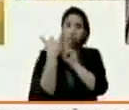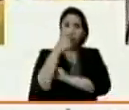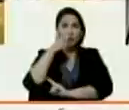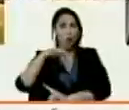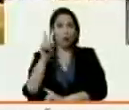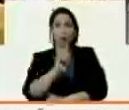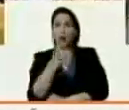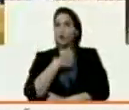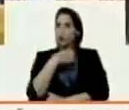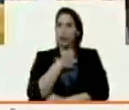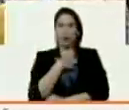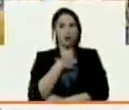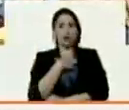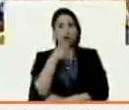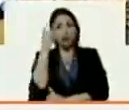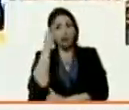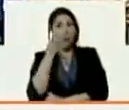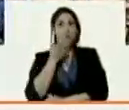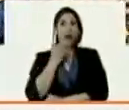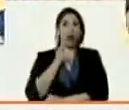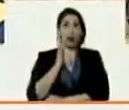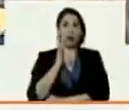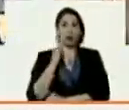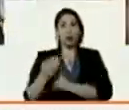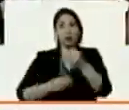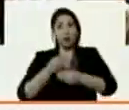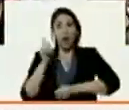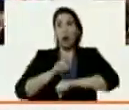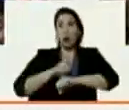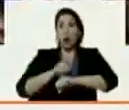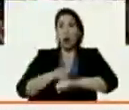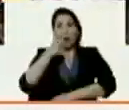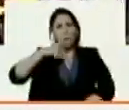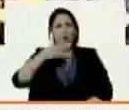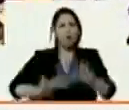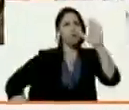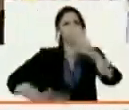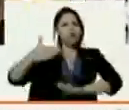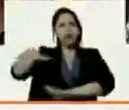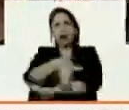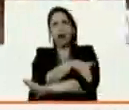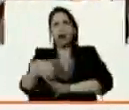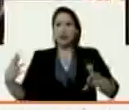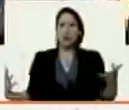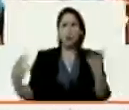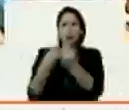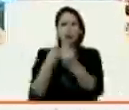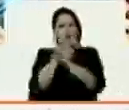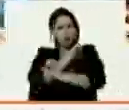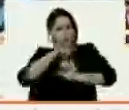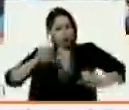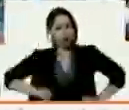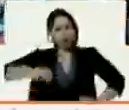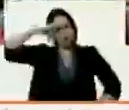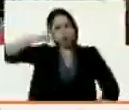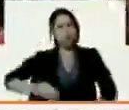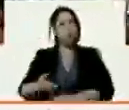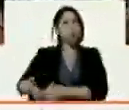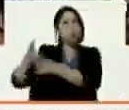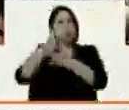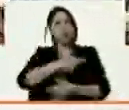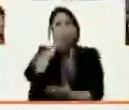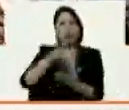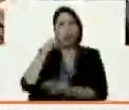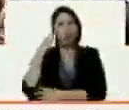manipularlo. Porque el día que sea, a la hora que sea, este pueblo sale a la calle junto a la Fuerza Armada Nacional Bolivariana